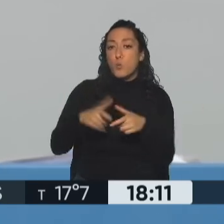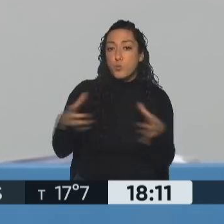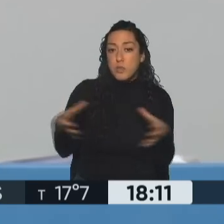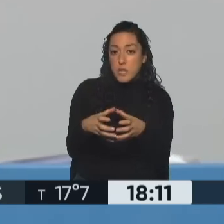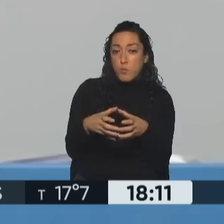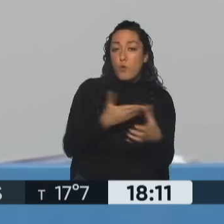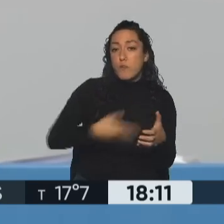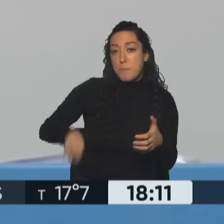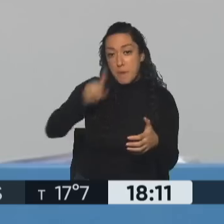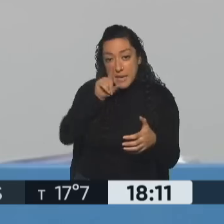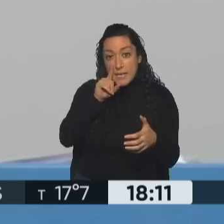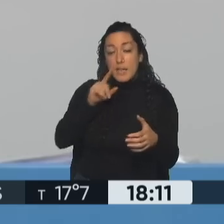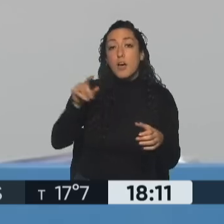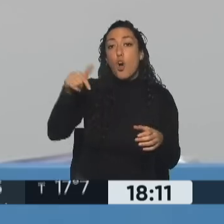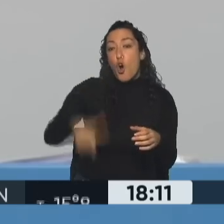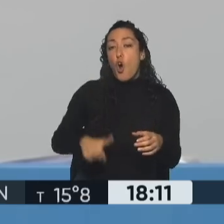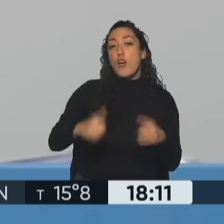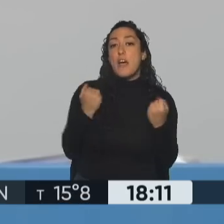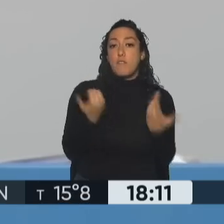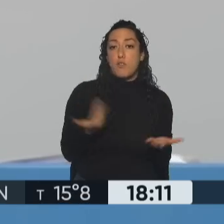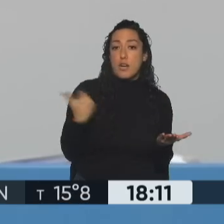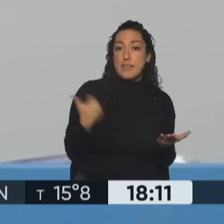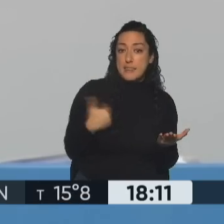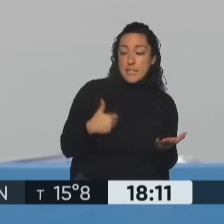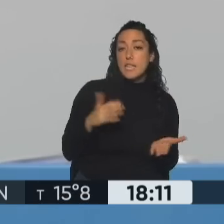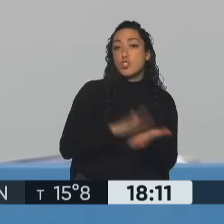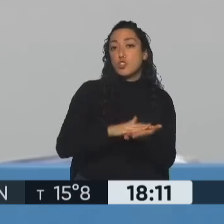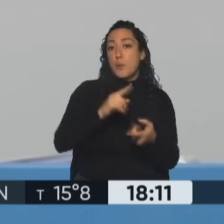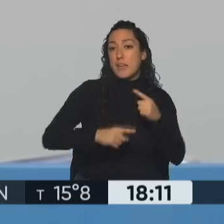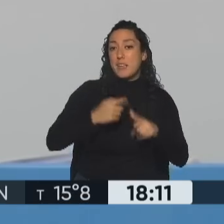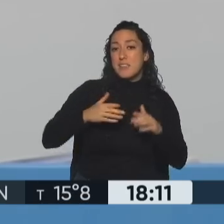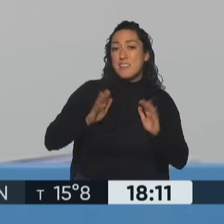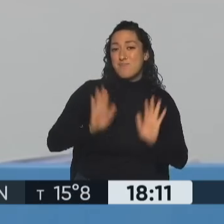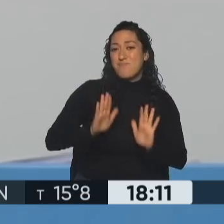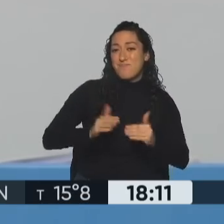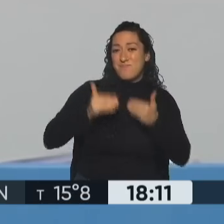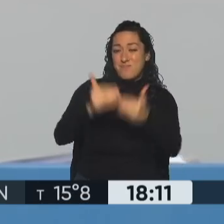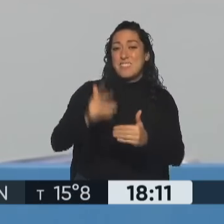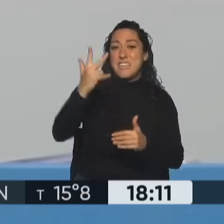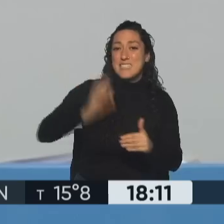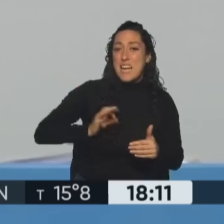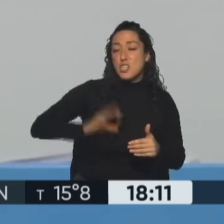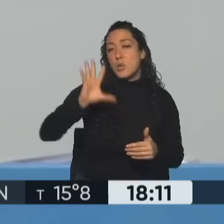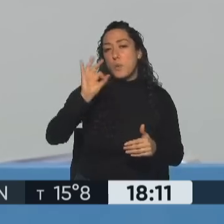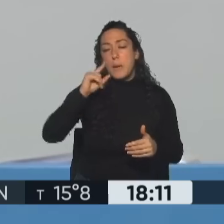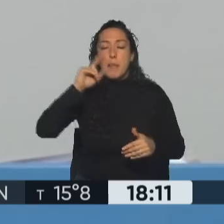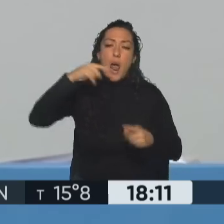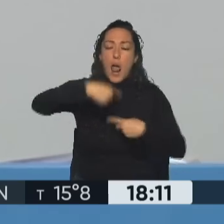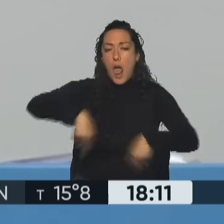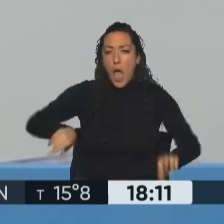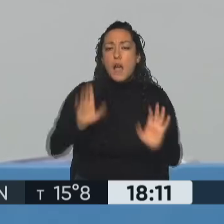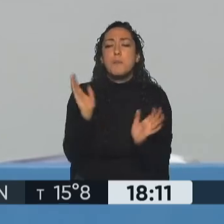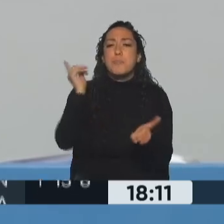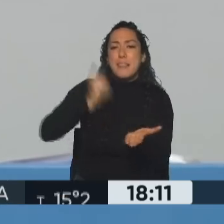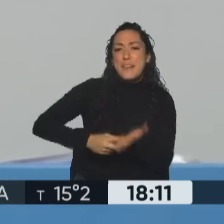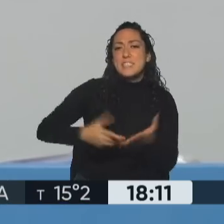Fondo Monetario aprobó hoy un acuerdo a favor de Argentina en el marco de un acuerdo stand-by de 3 años por $50.000. La decisión